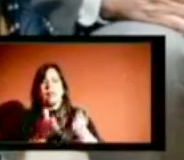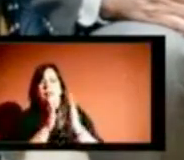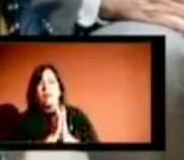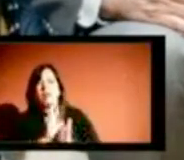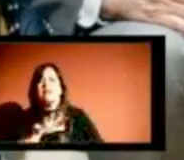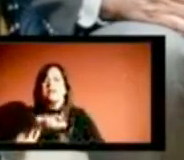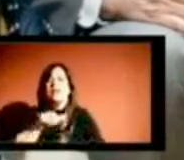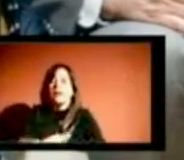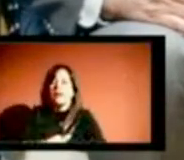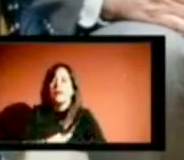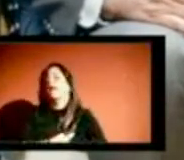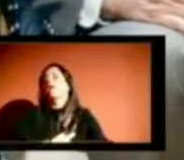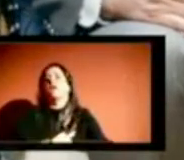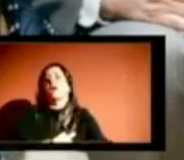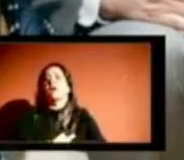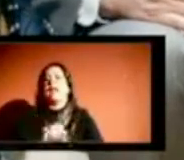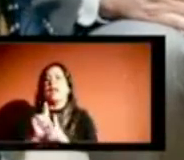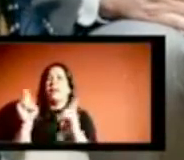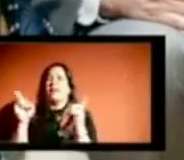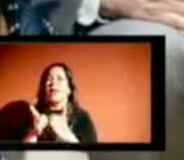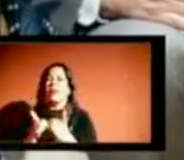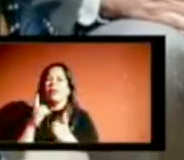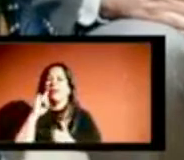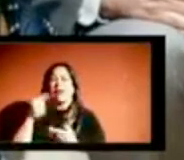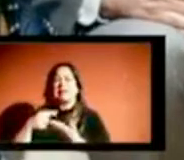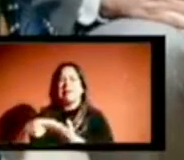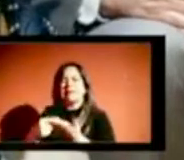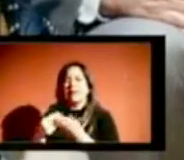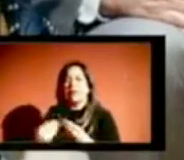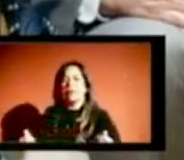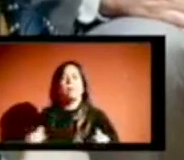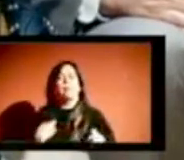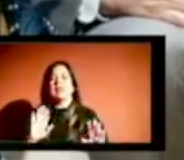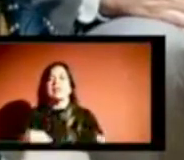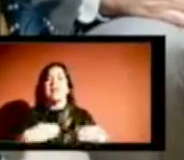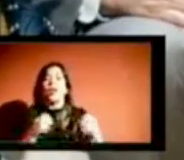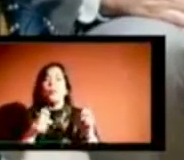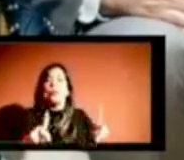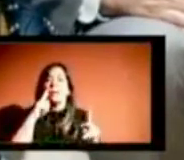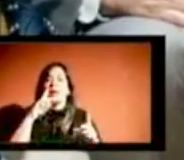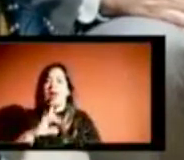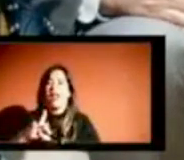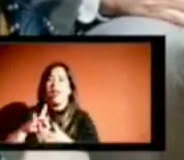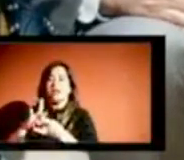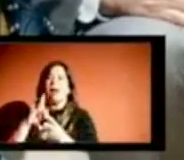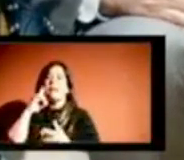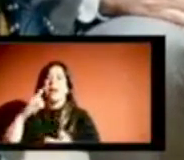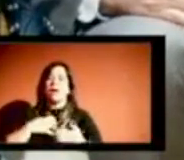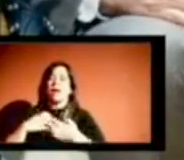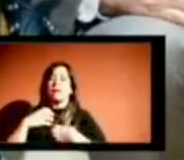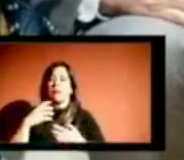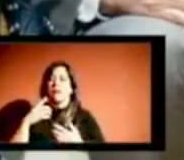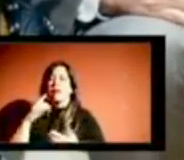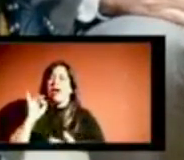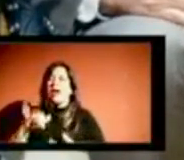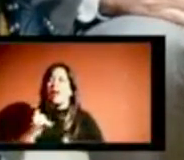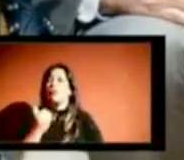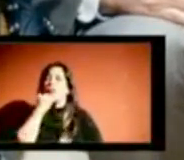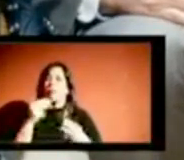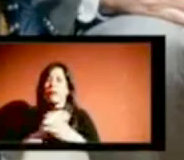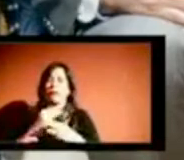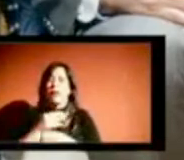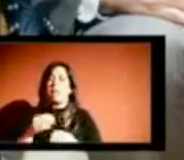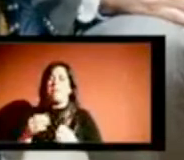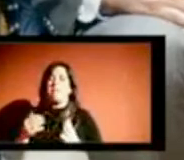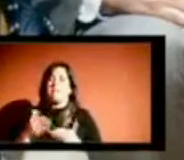una cita al departamento, se dé la oportunidad de utilizar el enlace de hacer la reclamación de un error matemático a través